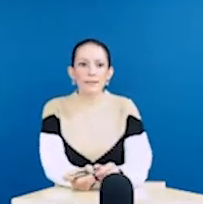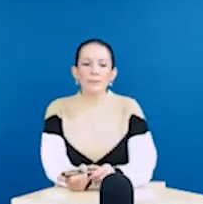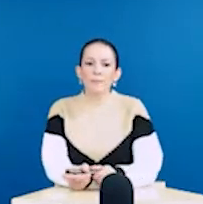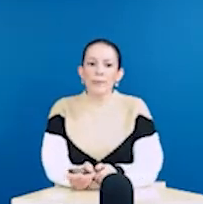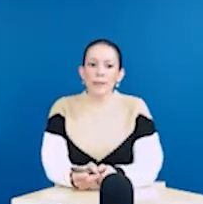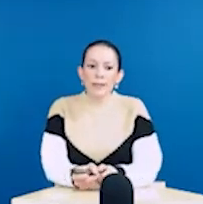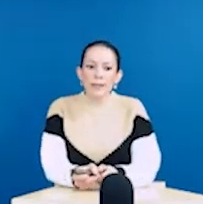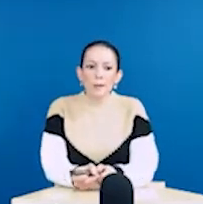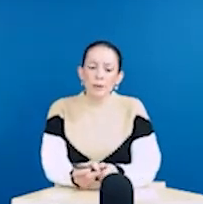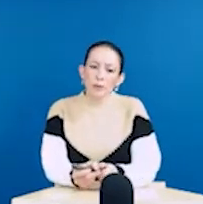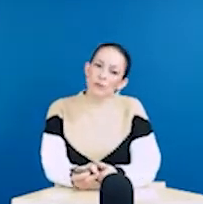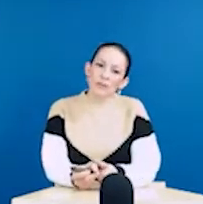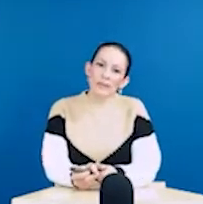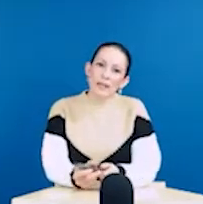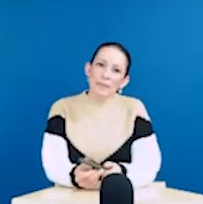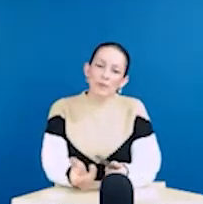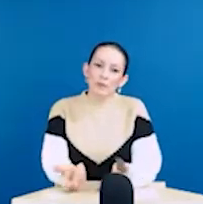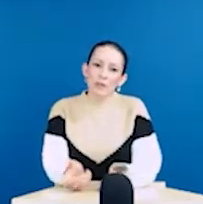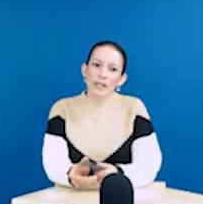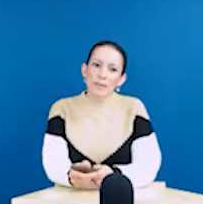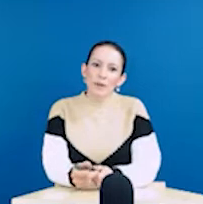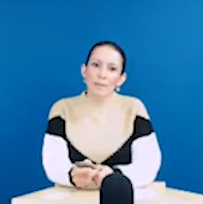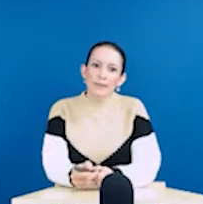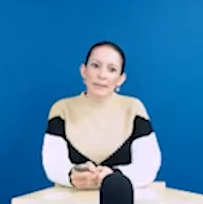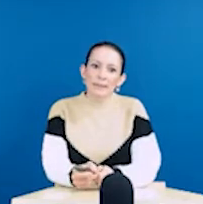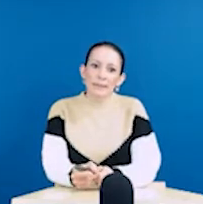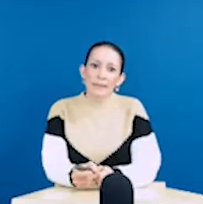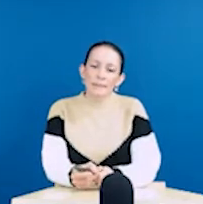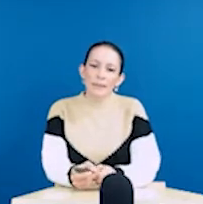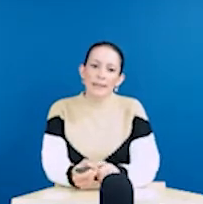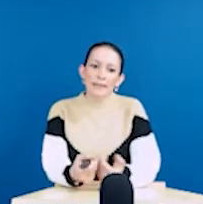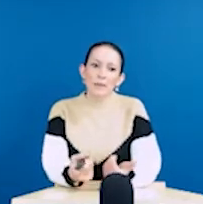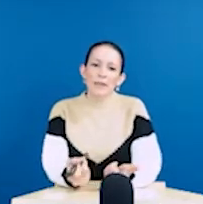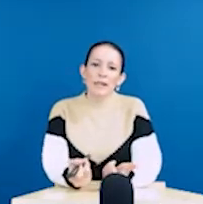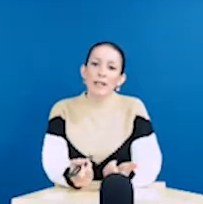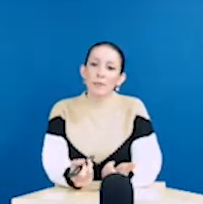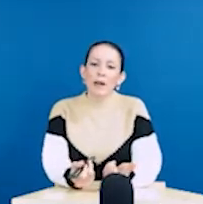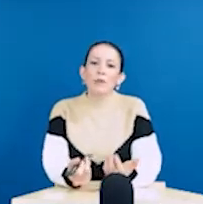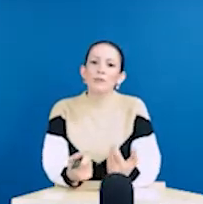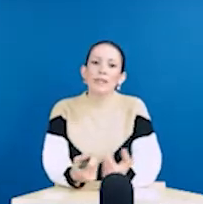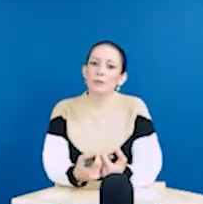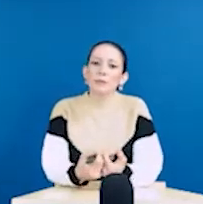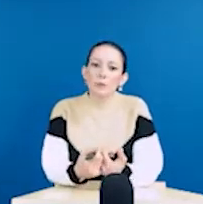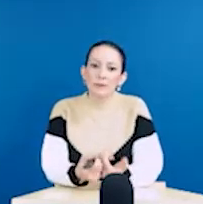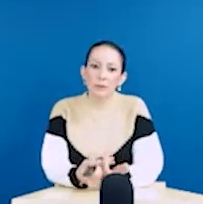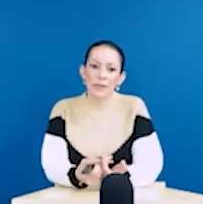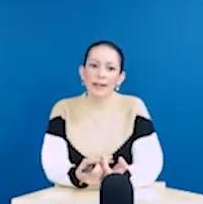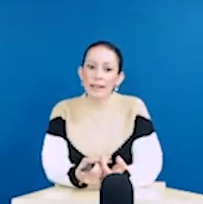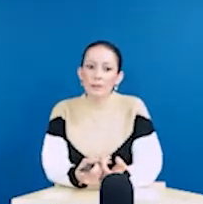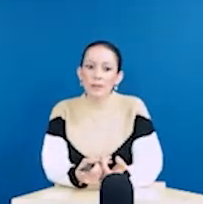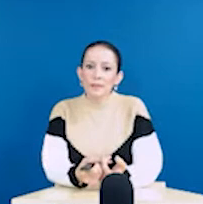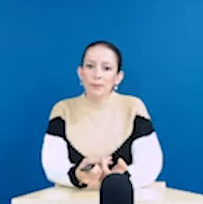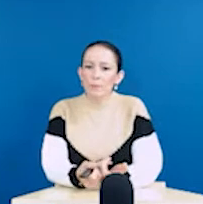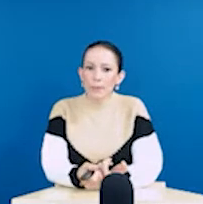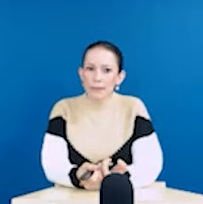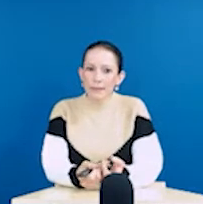gracias a eso, cuando nosotros indagamos, nosotros le damos a un paciente esa seguridad de que nos pueda contar su historia.